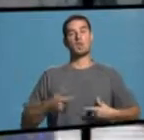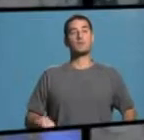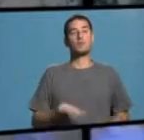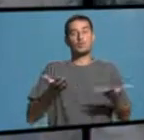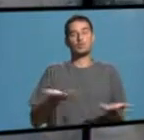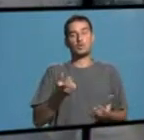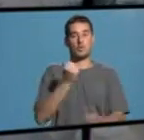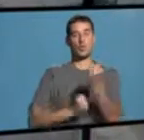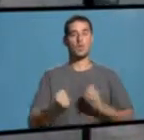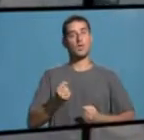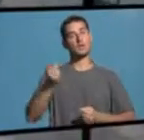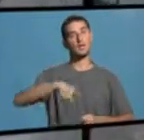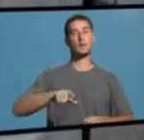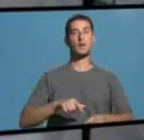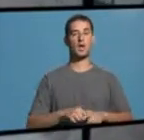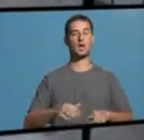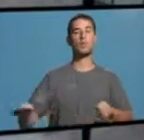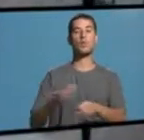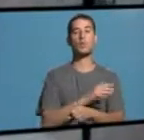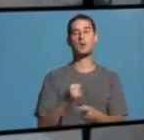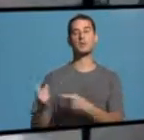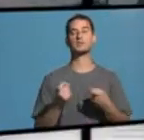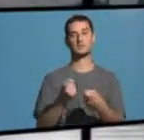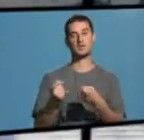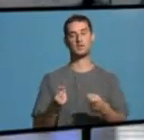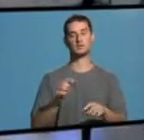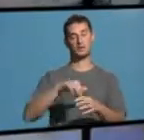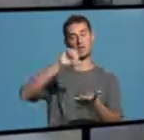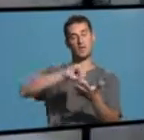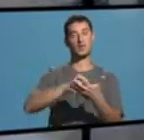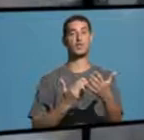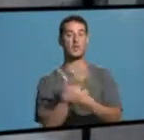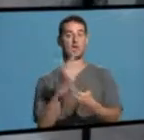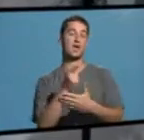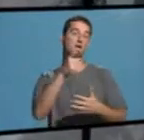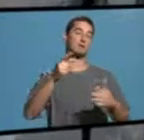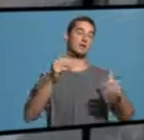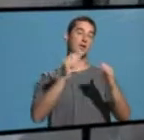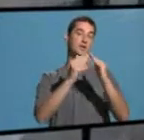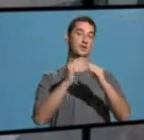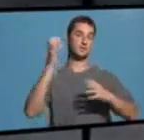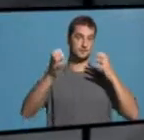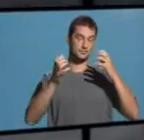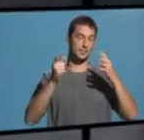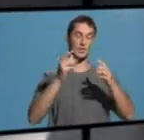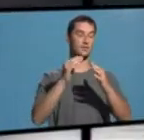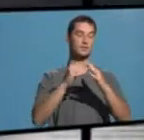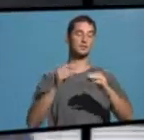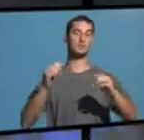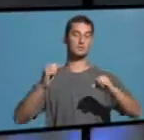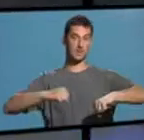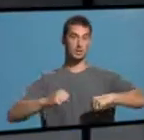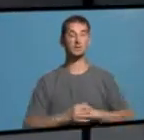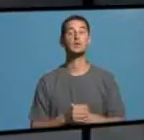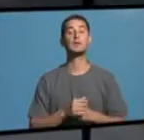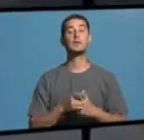a nosa economía, pero tamén a cubrir as necesidades con ese centro de día e esa residencia da xente maior, sobre todo. Tras asinar o